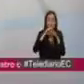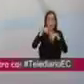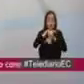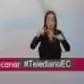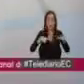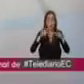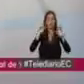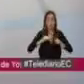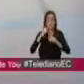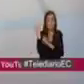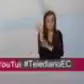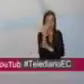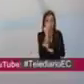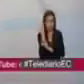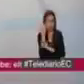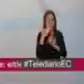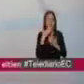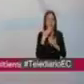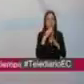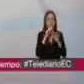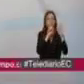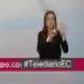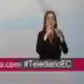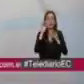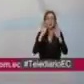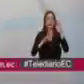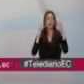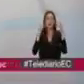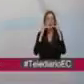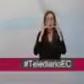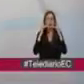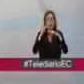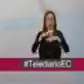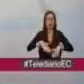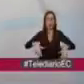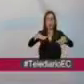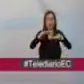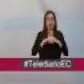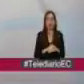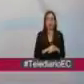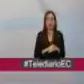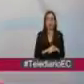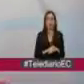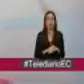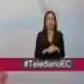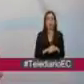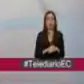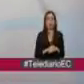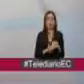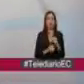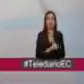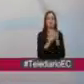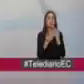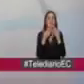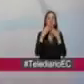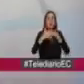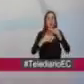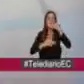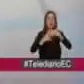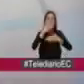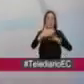cubrir de sesenta y tantos 29% del caso de las otras lo tengo en la memoria es decir si bien el sistema se ha ido llenando